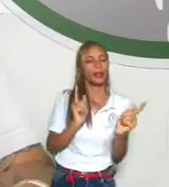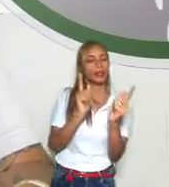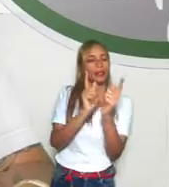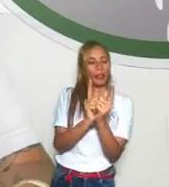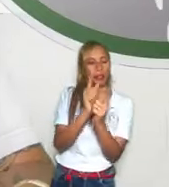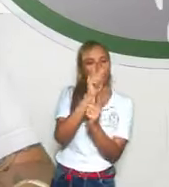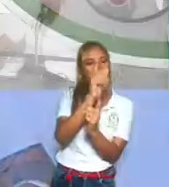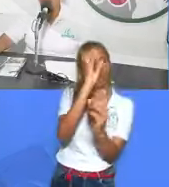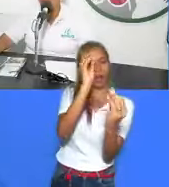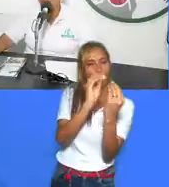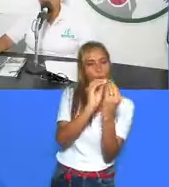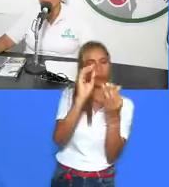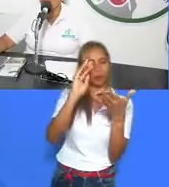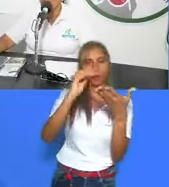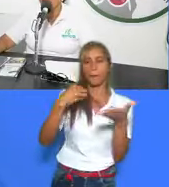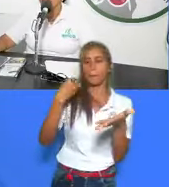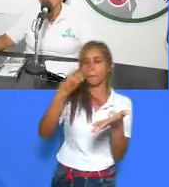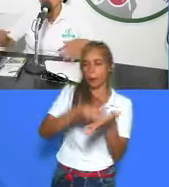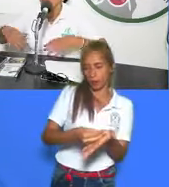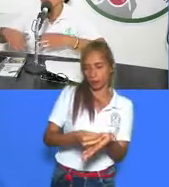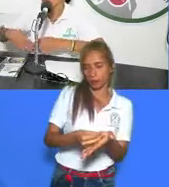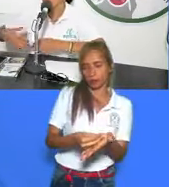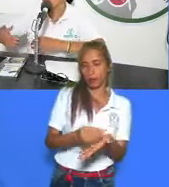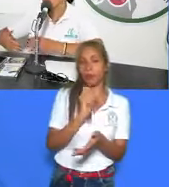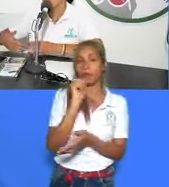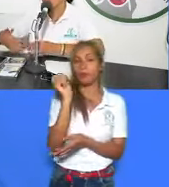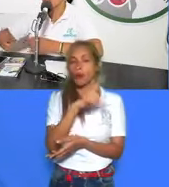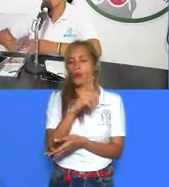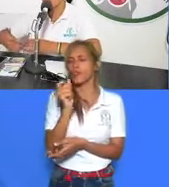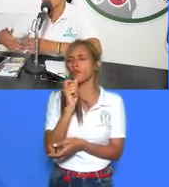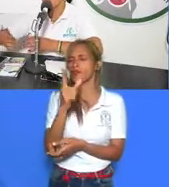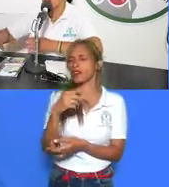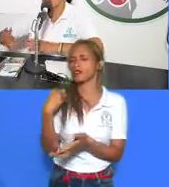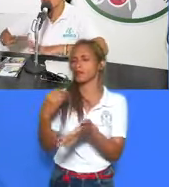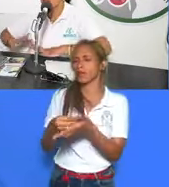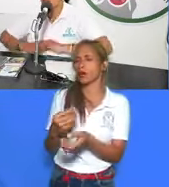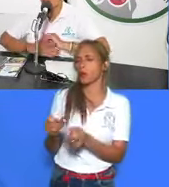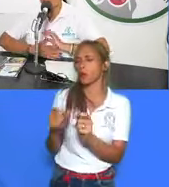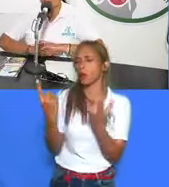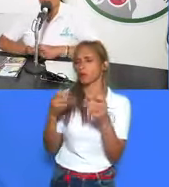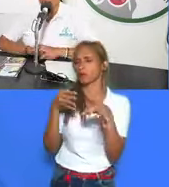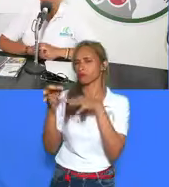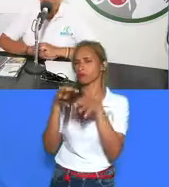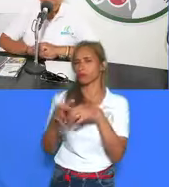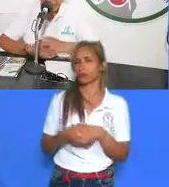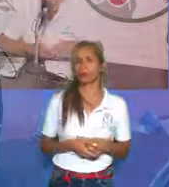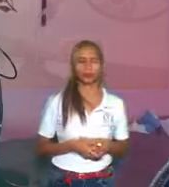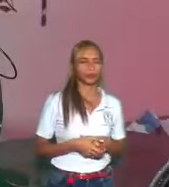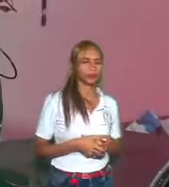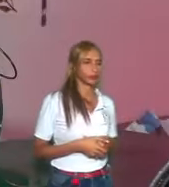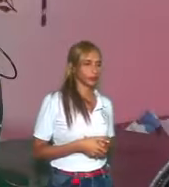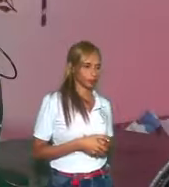esas facilidades de pago que hay para los usuarios? Y expliquemos un poquito qué significan eso de las edades de mora. Bueno,